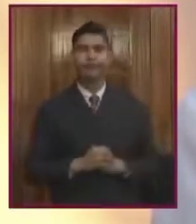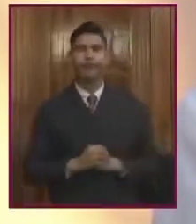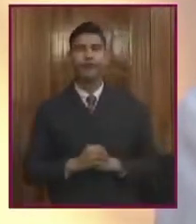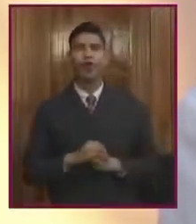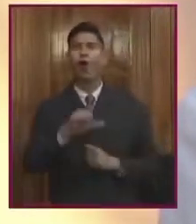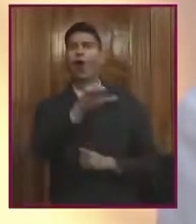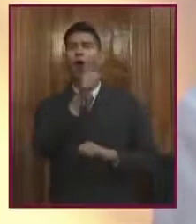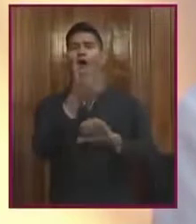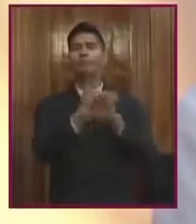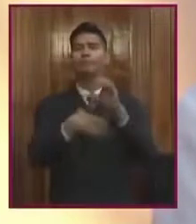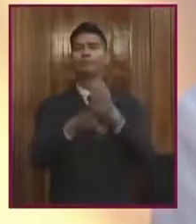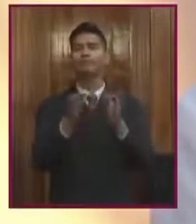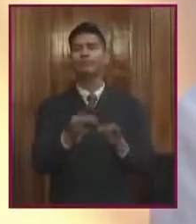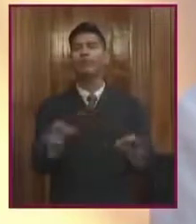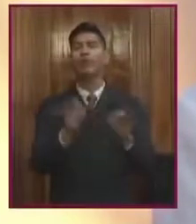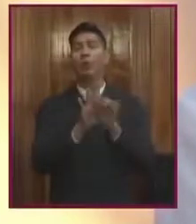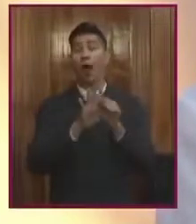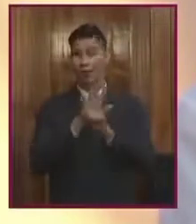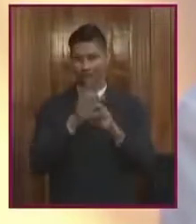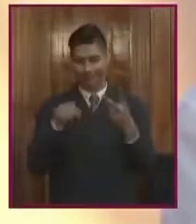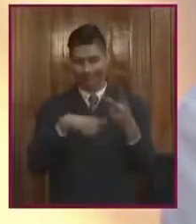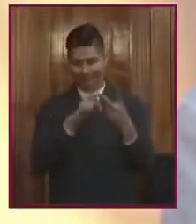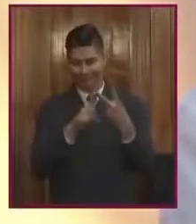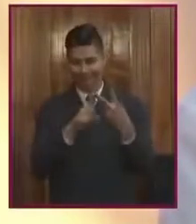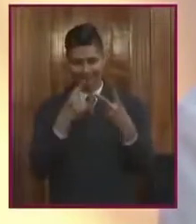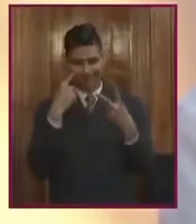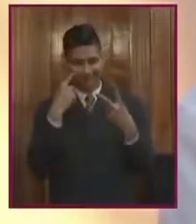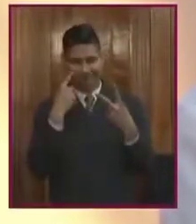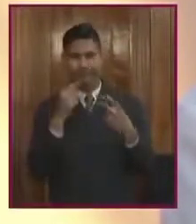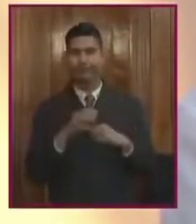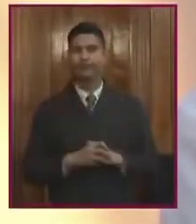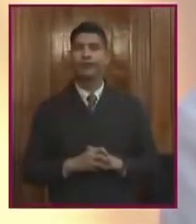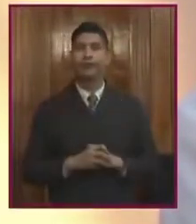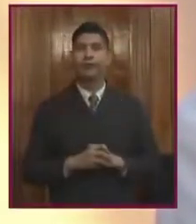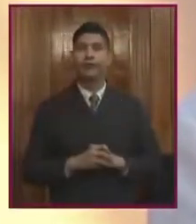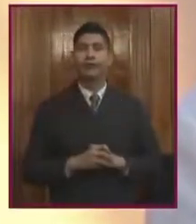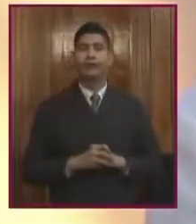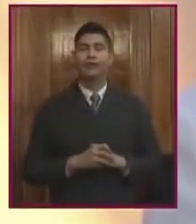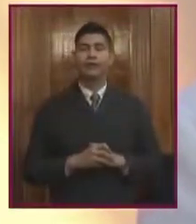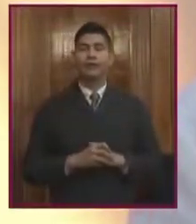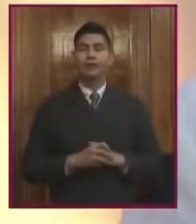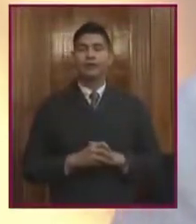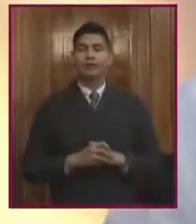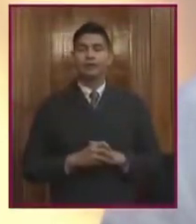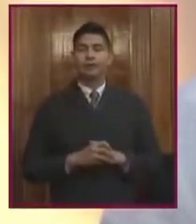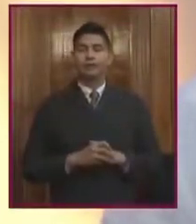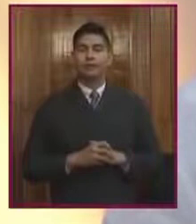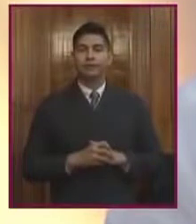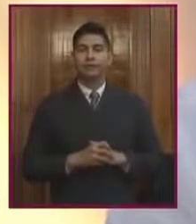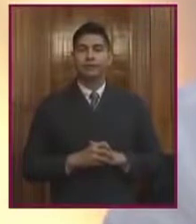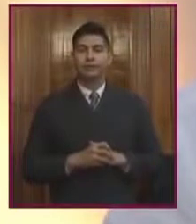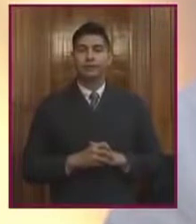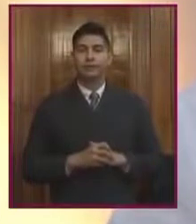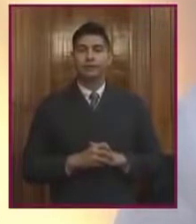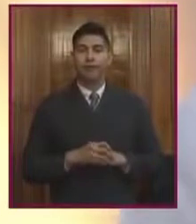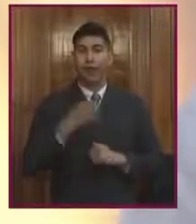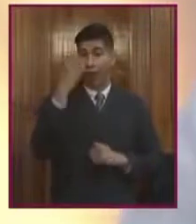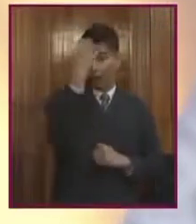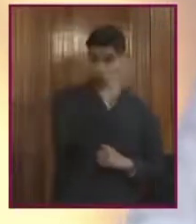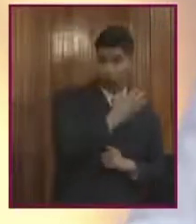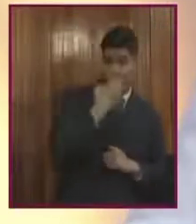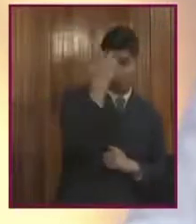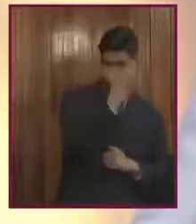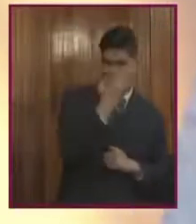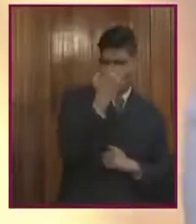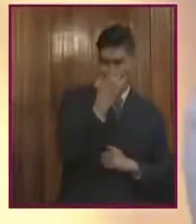reto que deseo trabajar es el tránsito complejo entre evaluación formativa